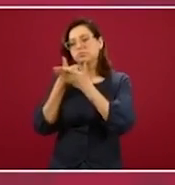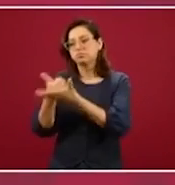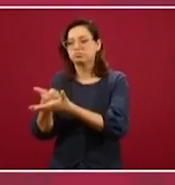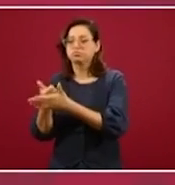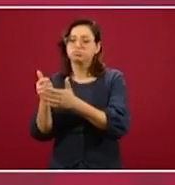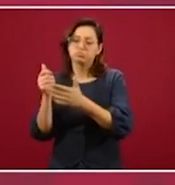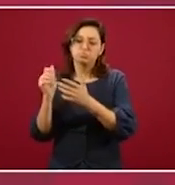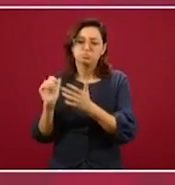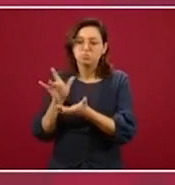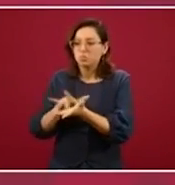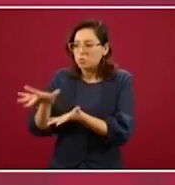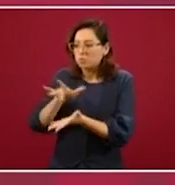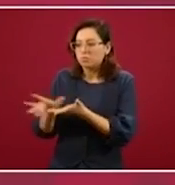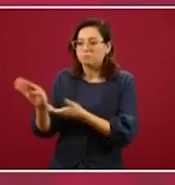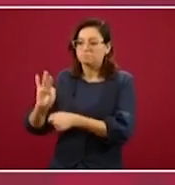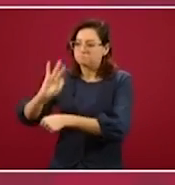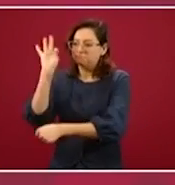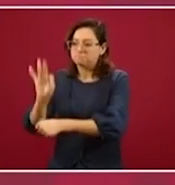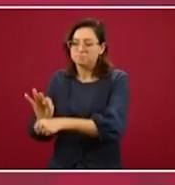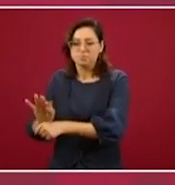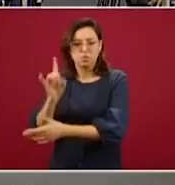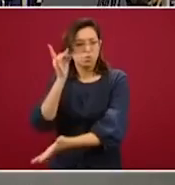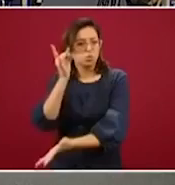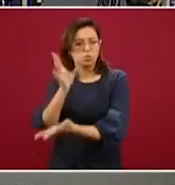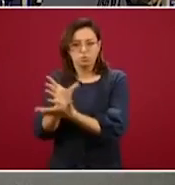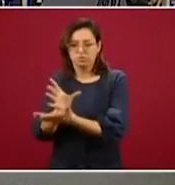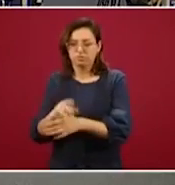proteger en todo lo que podamos.